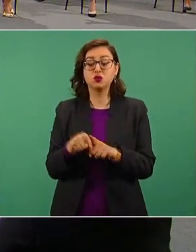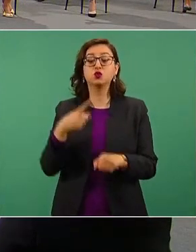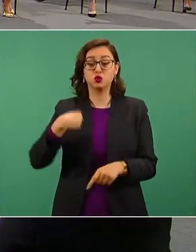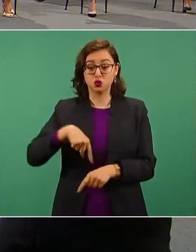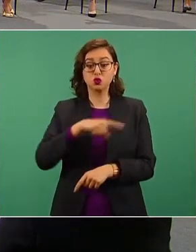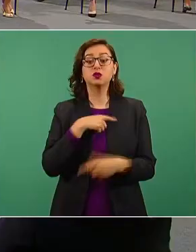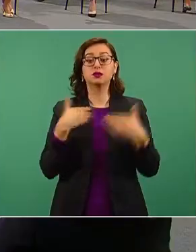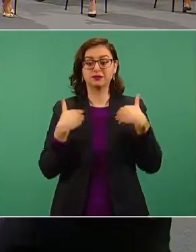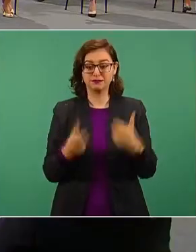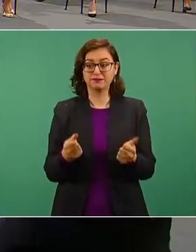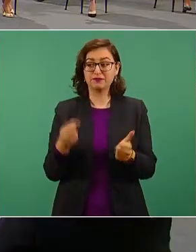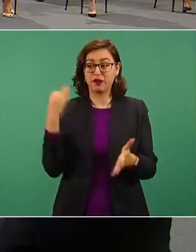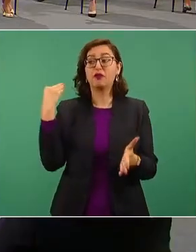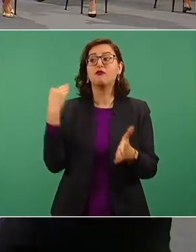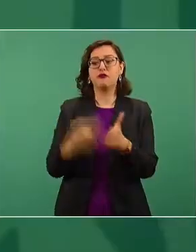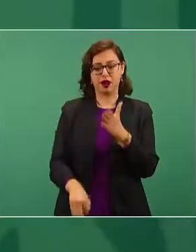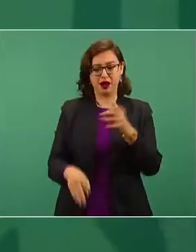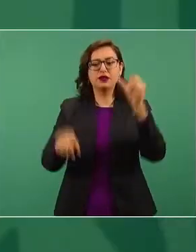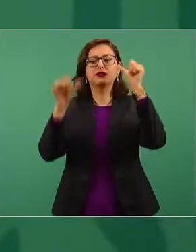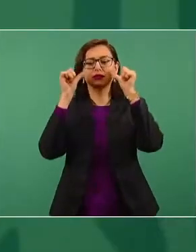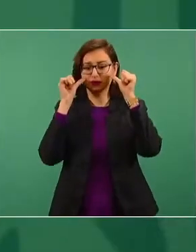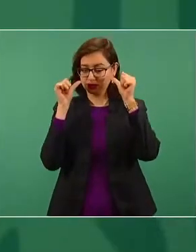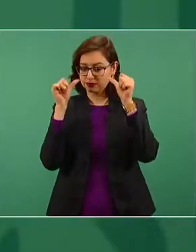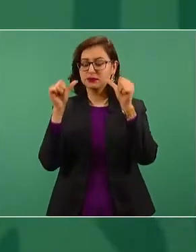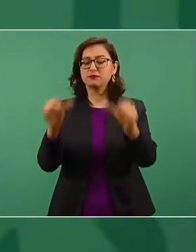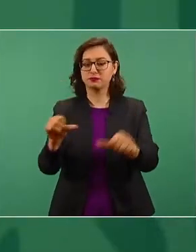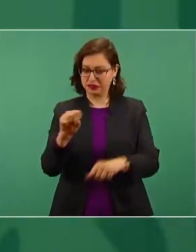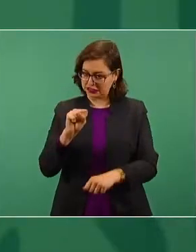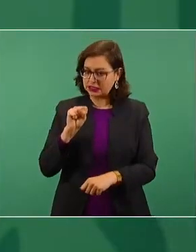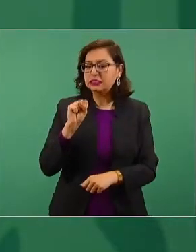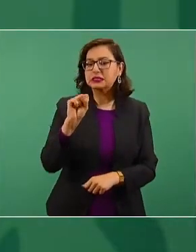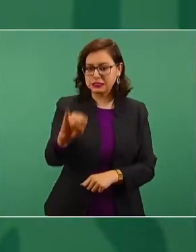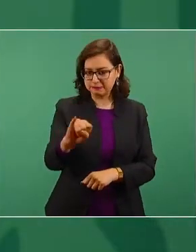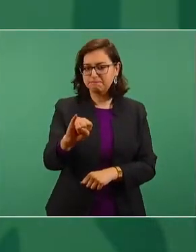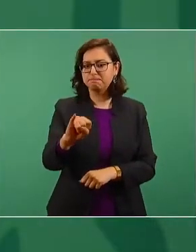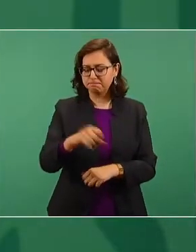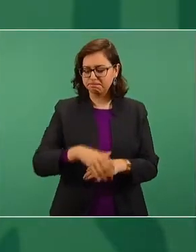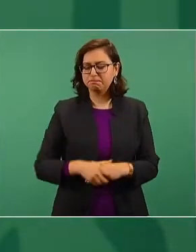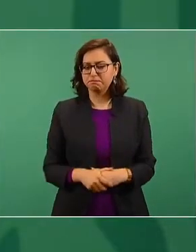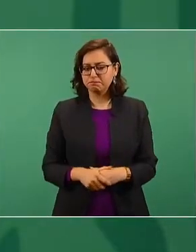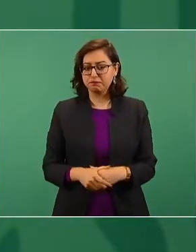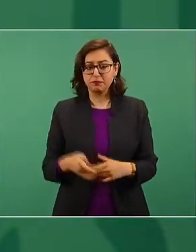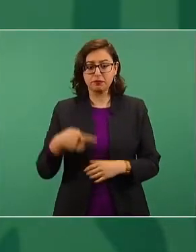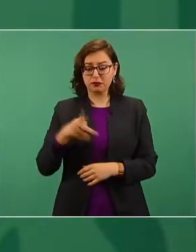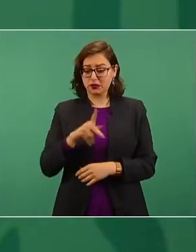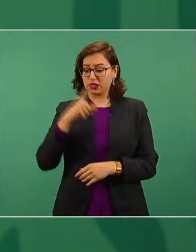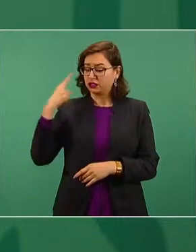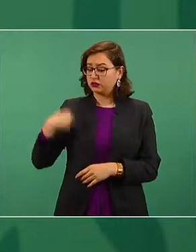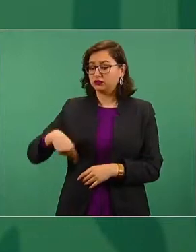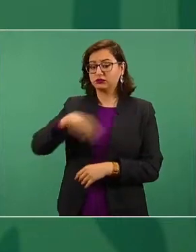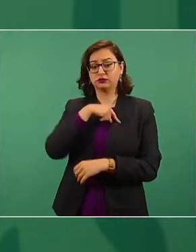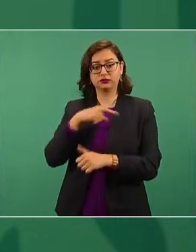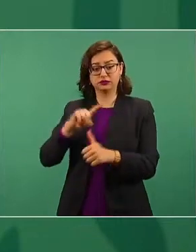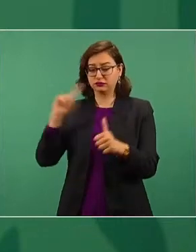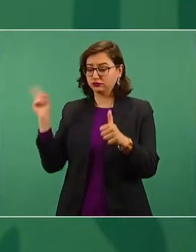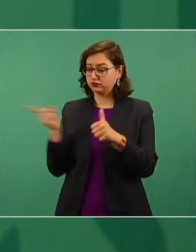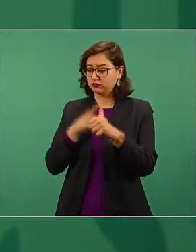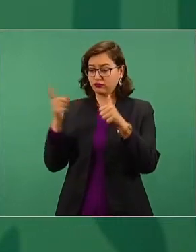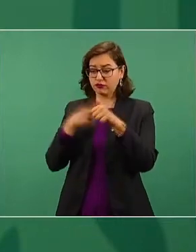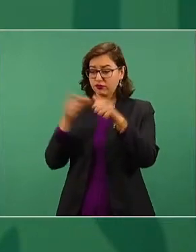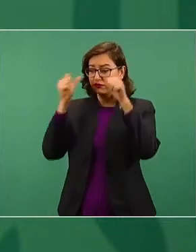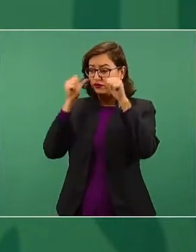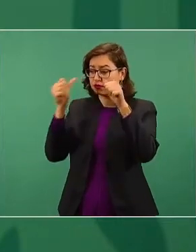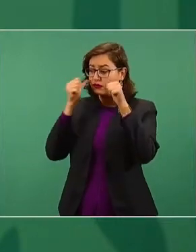deudas. Mejorar la vida de las mujeres está en el centro de nuestras prioridades, su seguridad